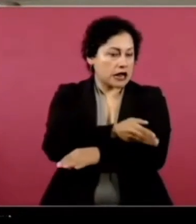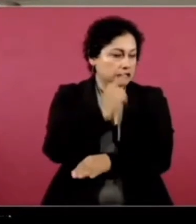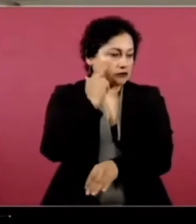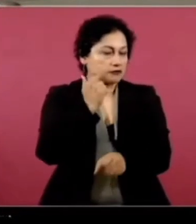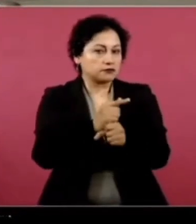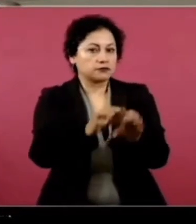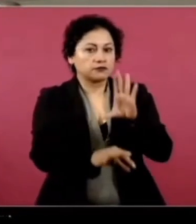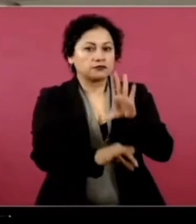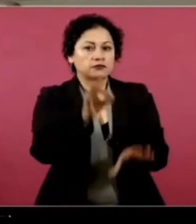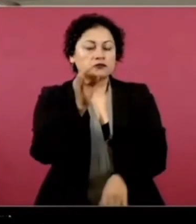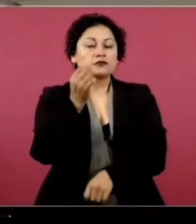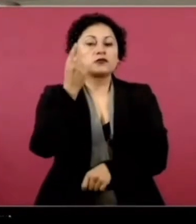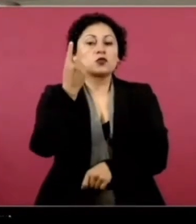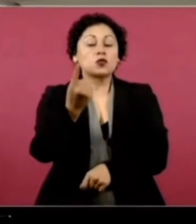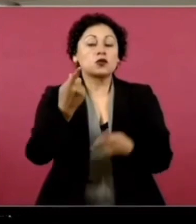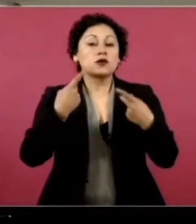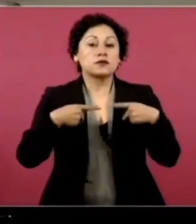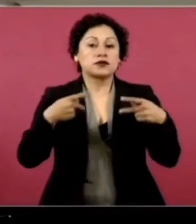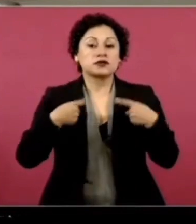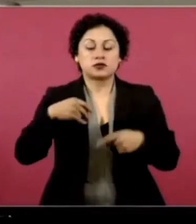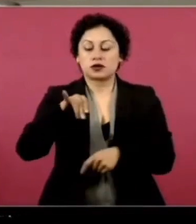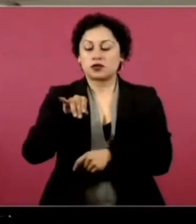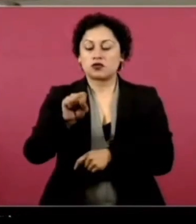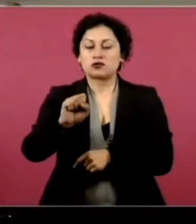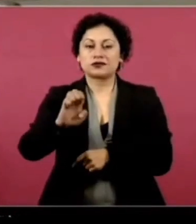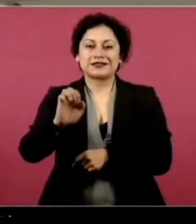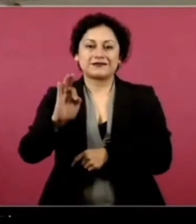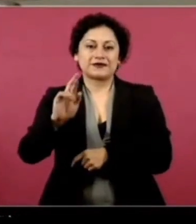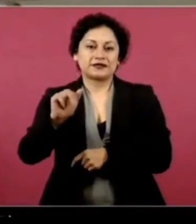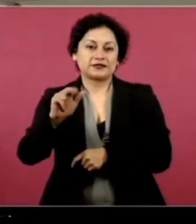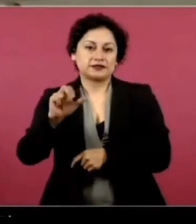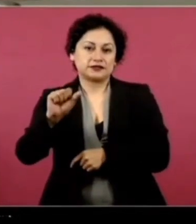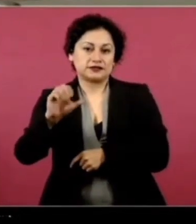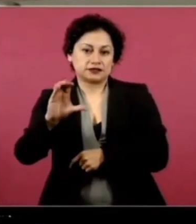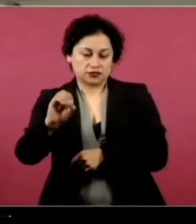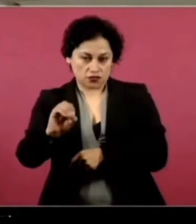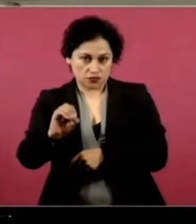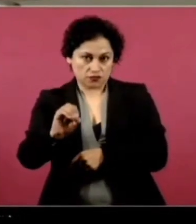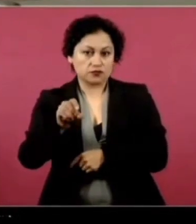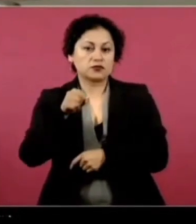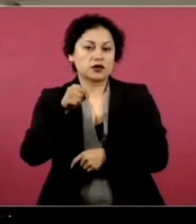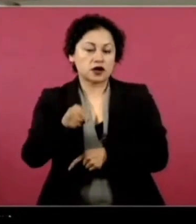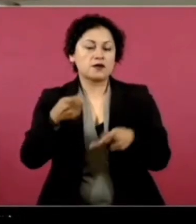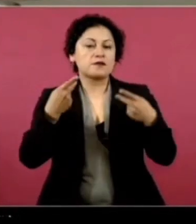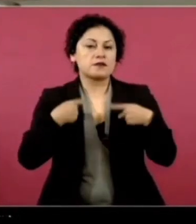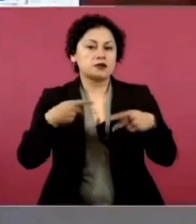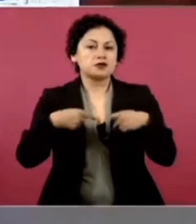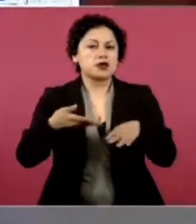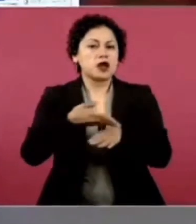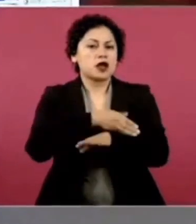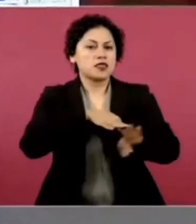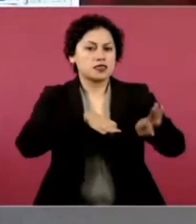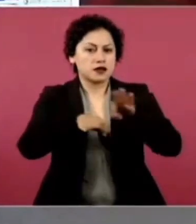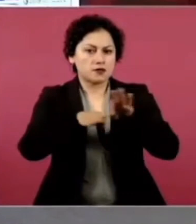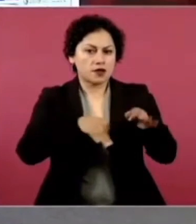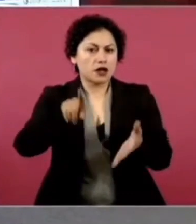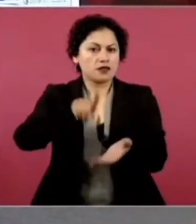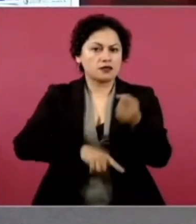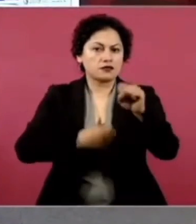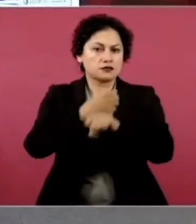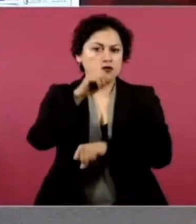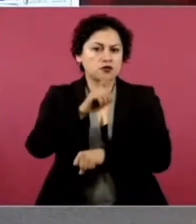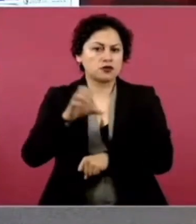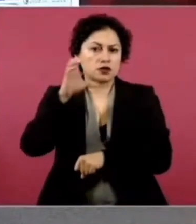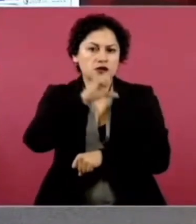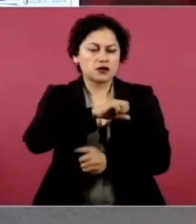desaparición forzada de José Francisco N. Cel. Era un recolector de basura en Aguascalientes, fue detenido